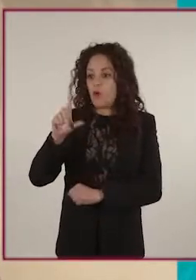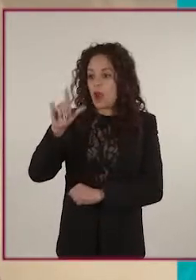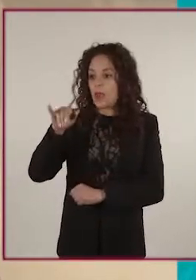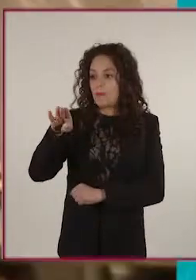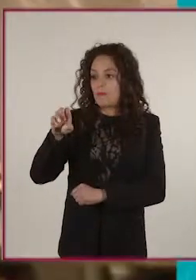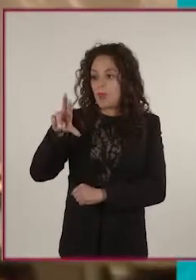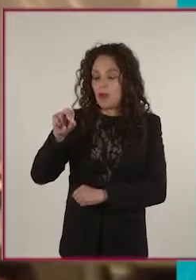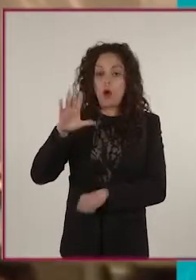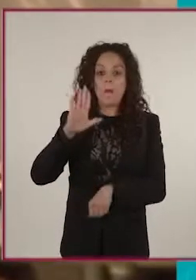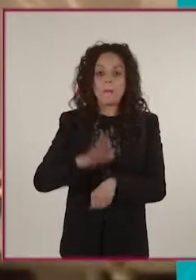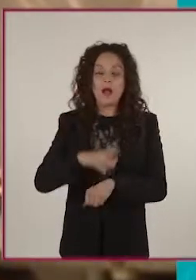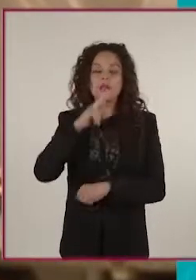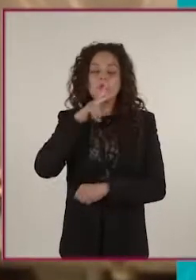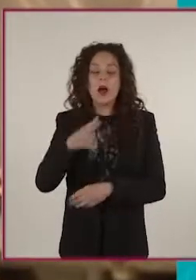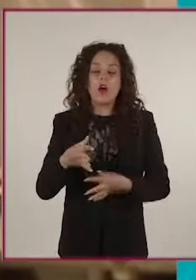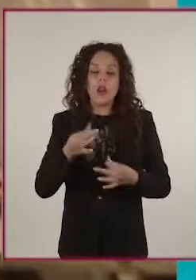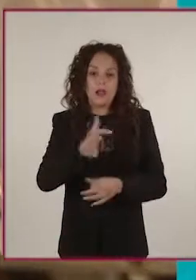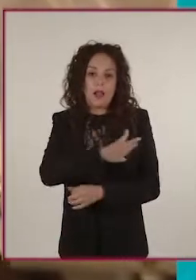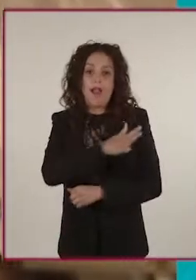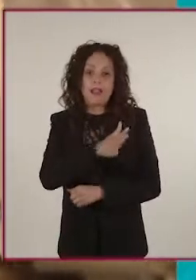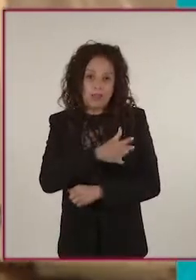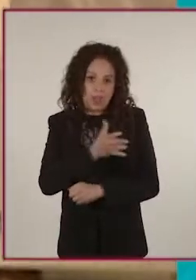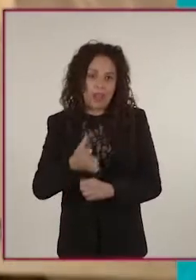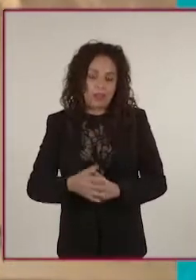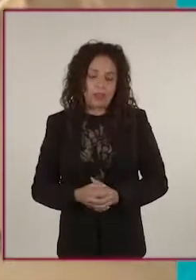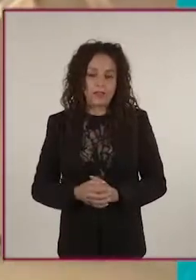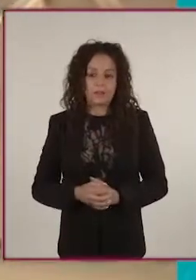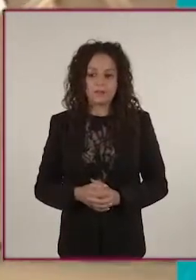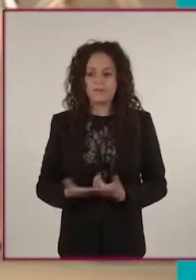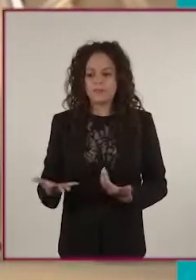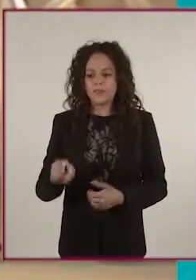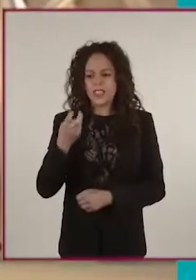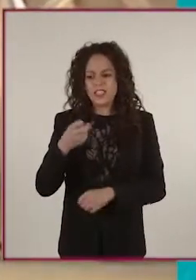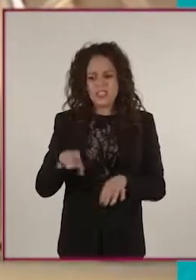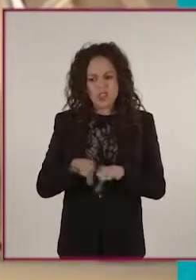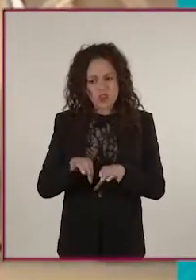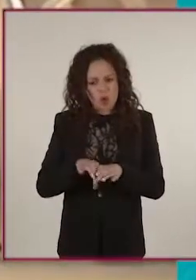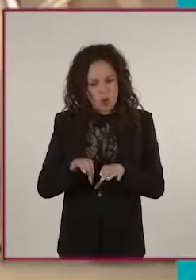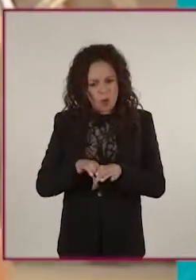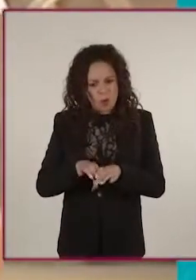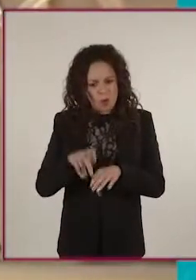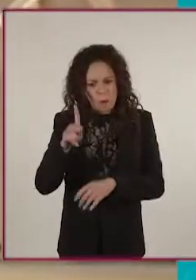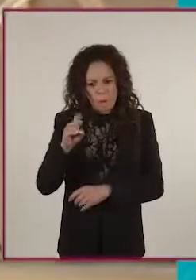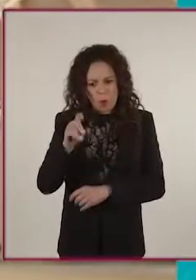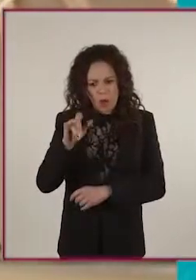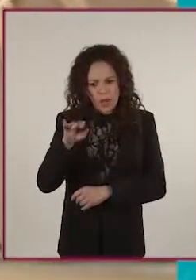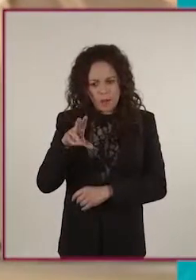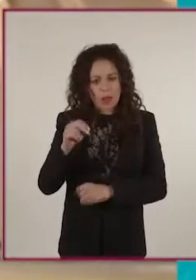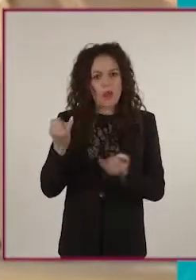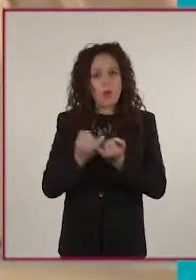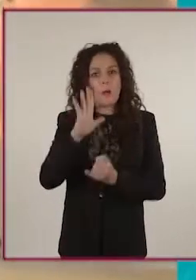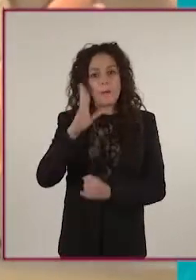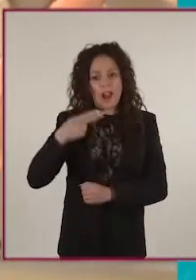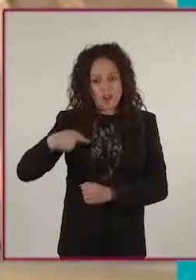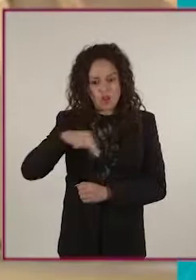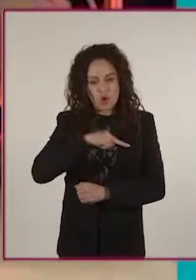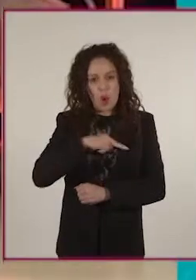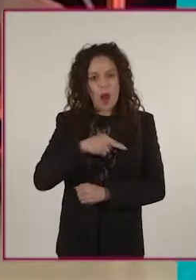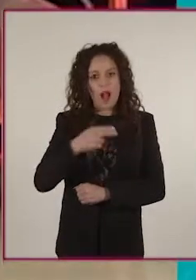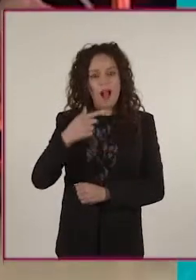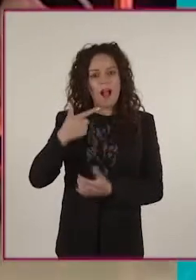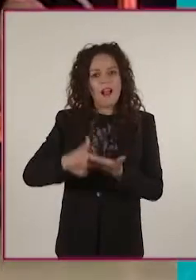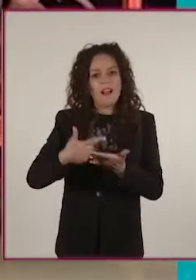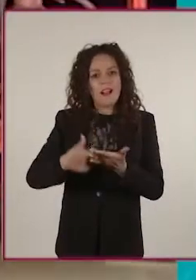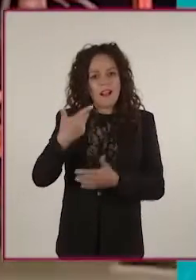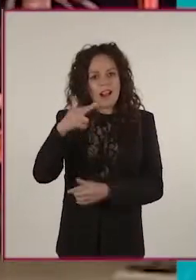mejor calidad, ¿no? Y, o sea, ¿cómo produce ese polímero? Como nosotros, la grasita que tenemos en nuestro cuerpo, ¿será así?